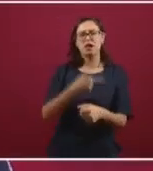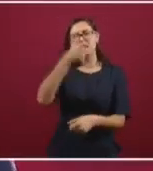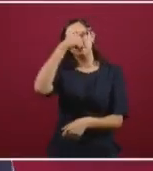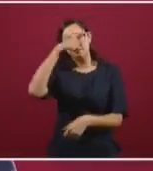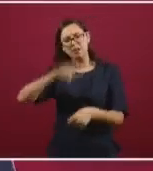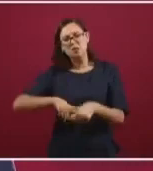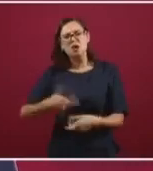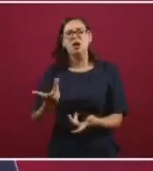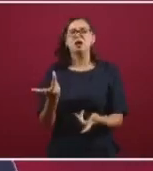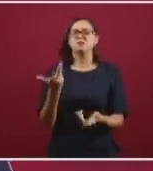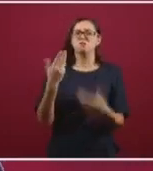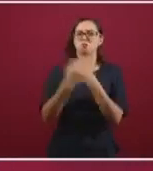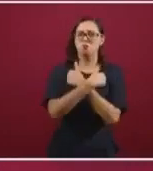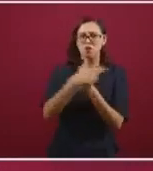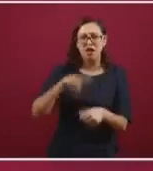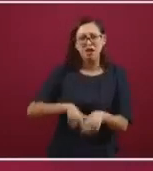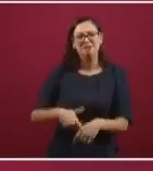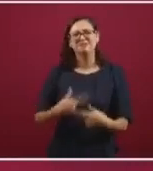para